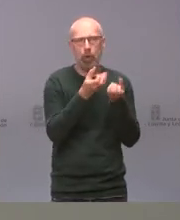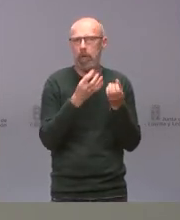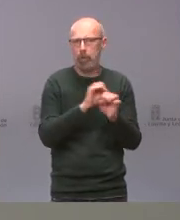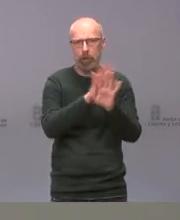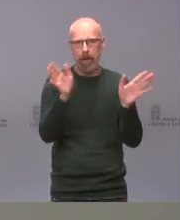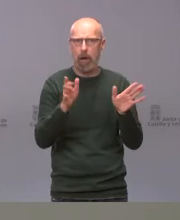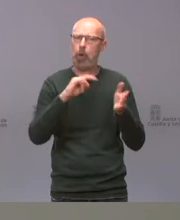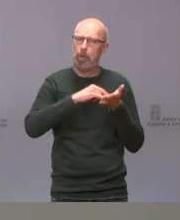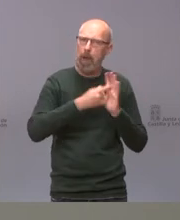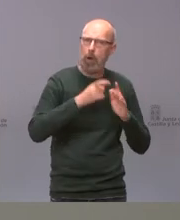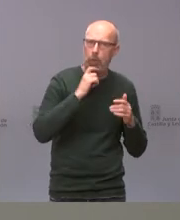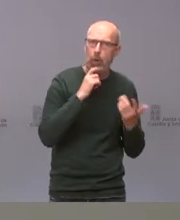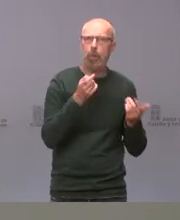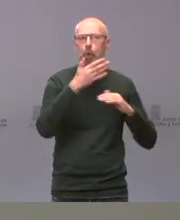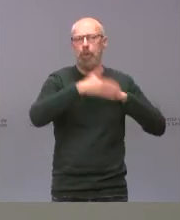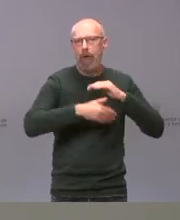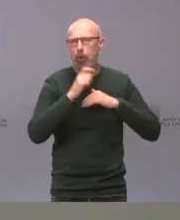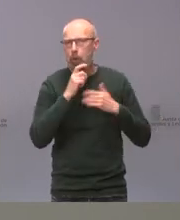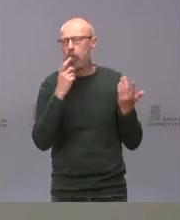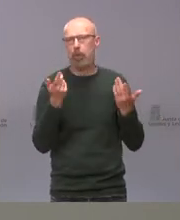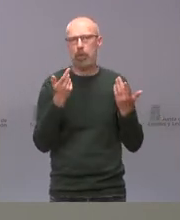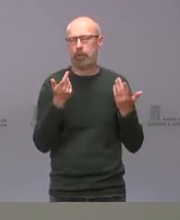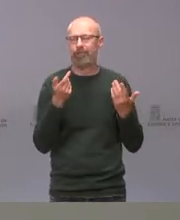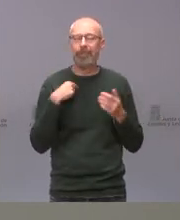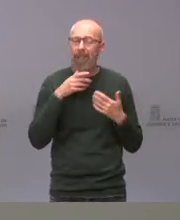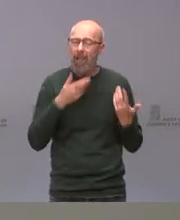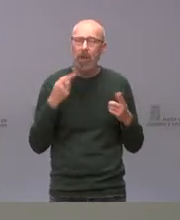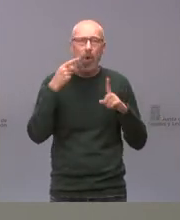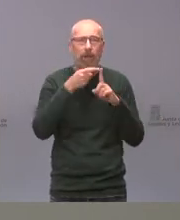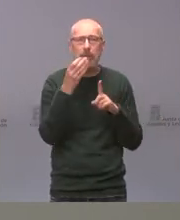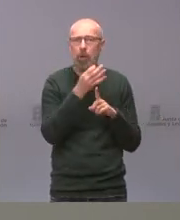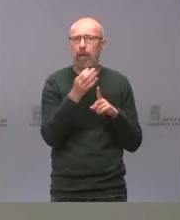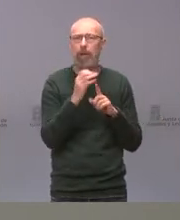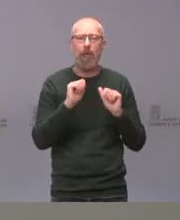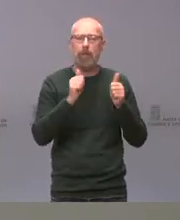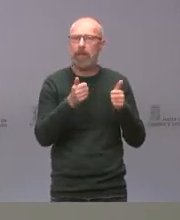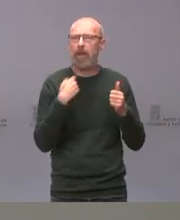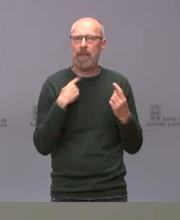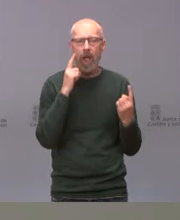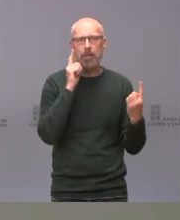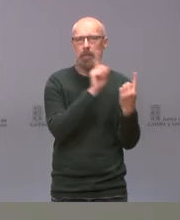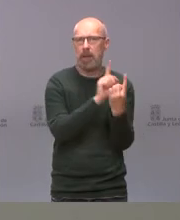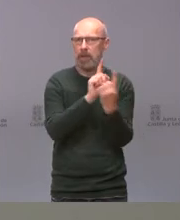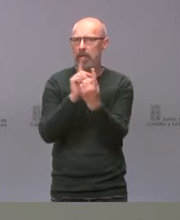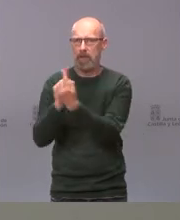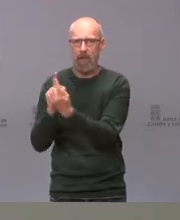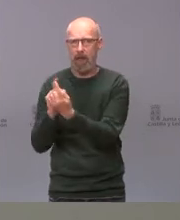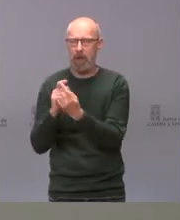el plan, cuáles son los plazos. El objetivo es ir abriendo la presencialidad, la solicitada